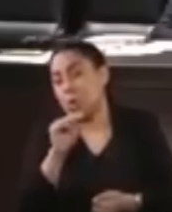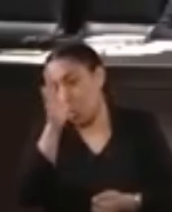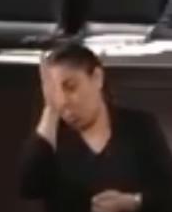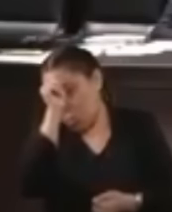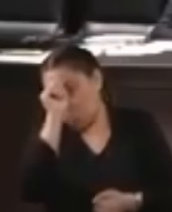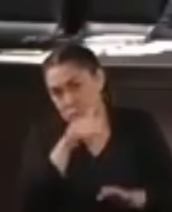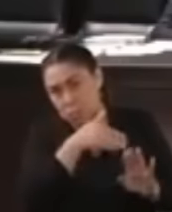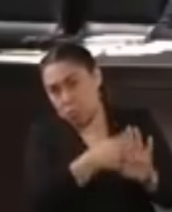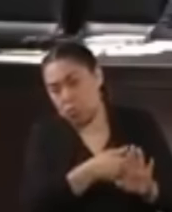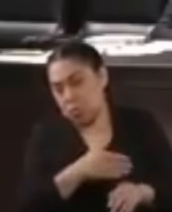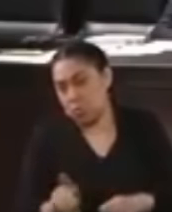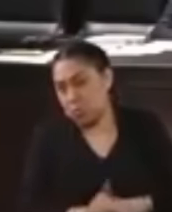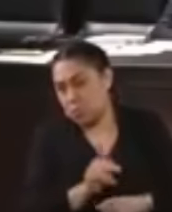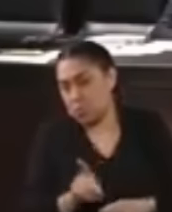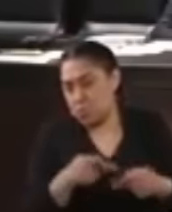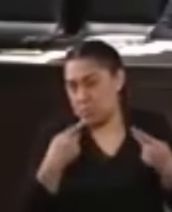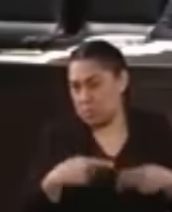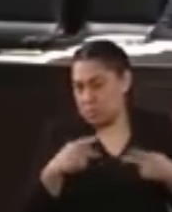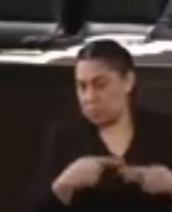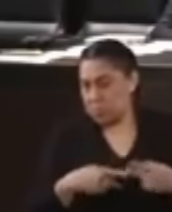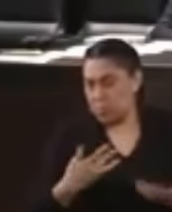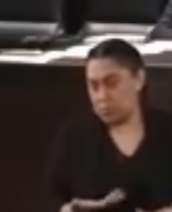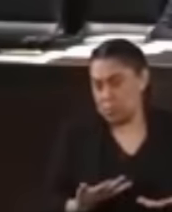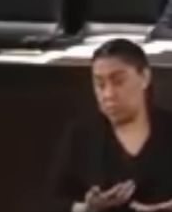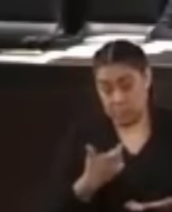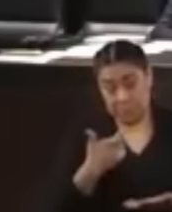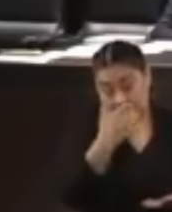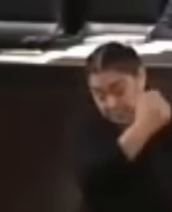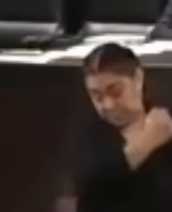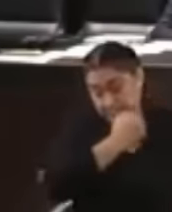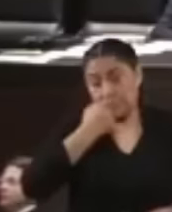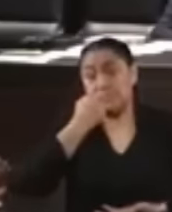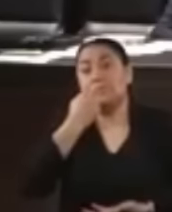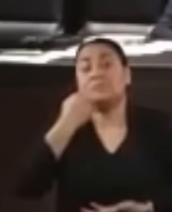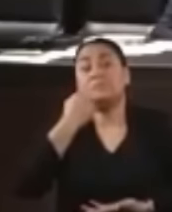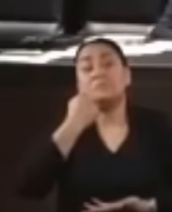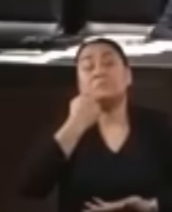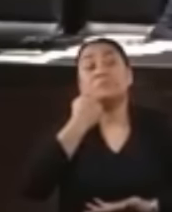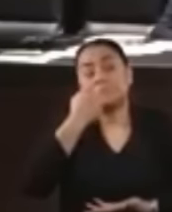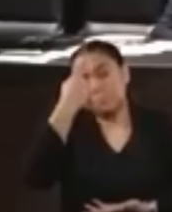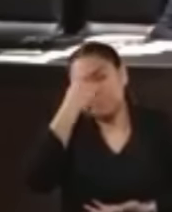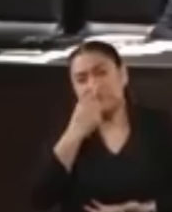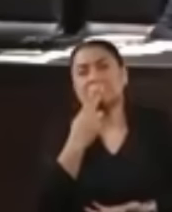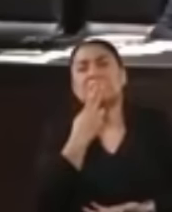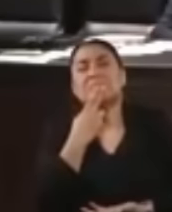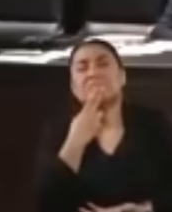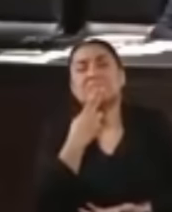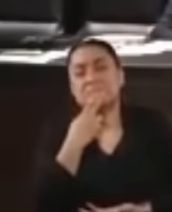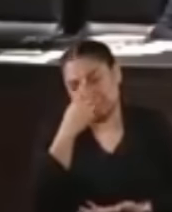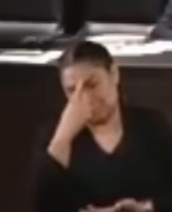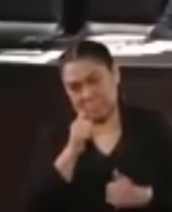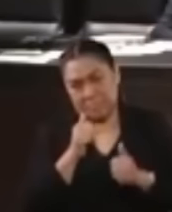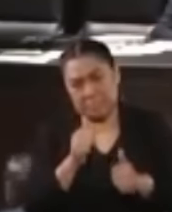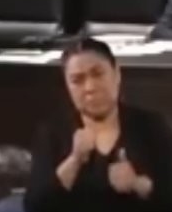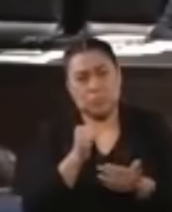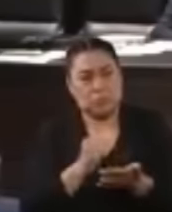mexicanos. Quieren un presupuesto que no solamente les permita la exención de impuestos